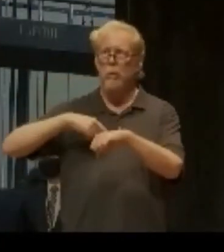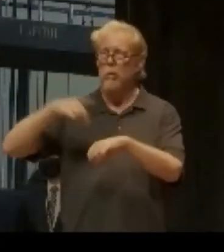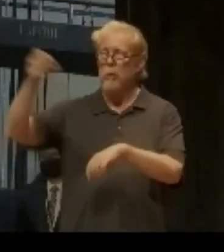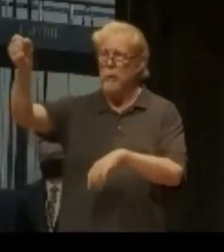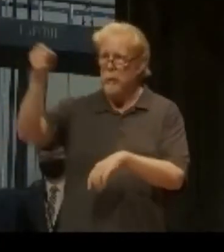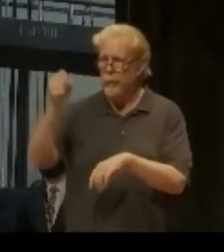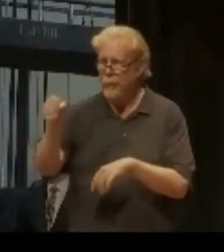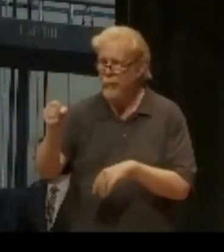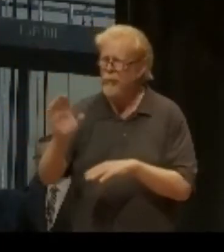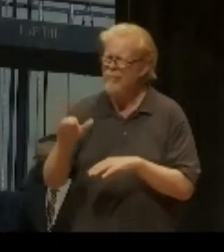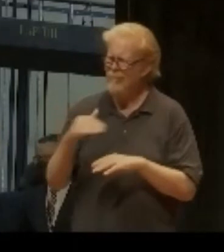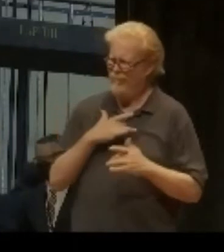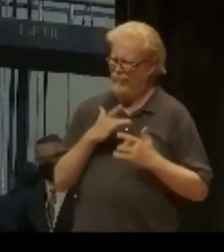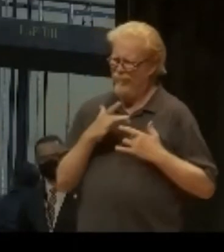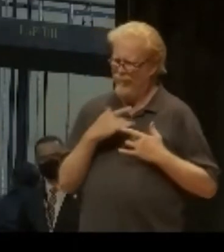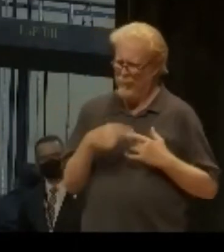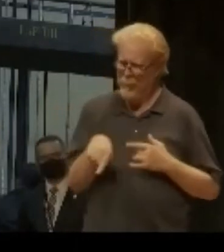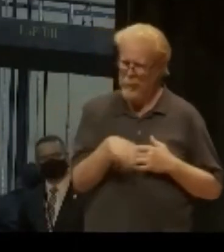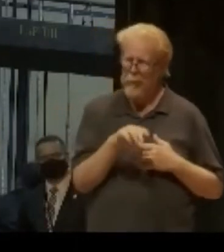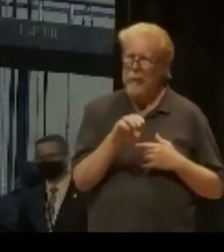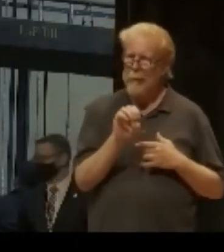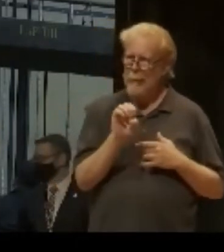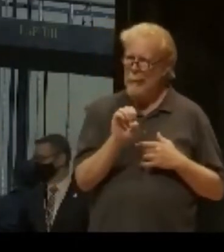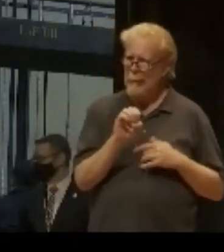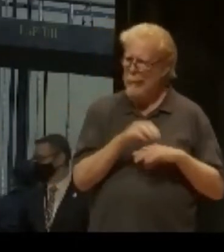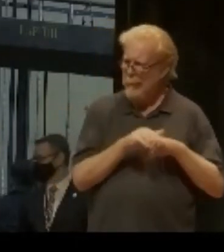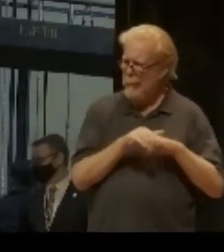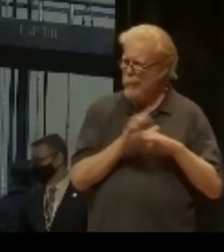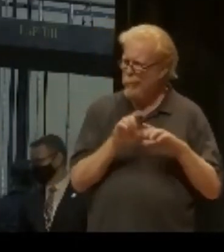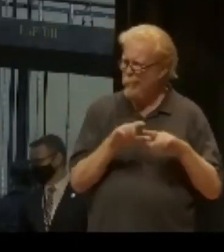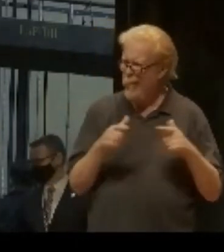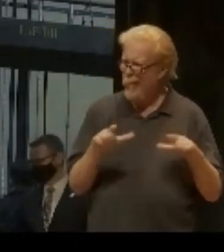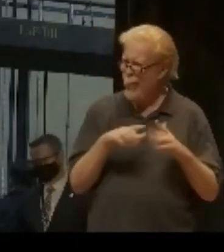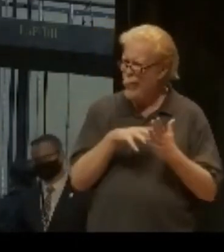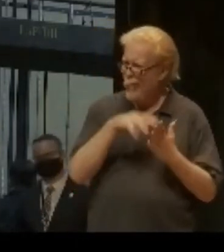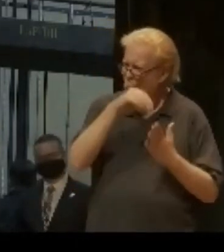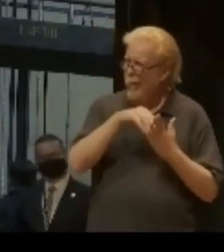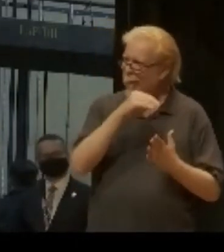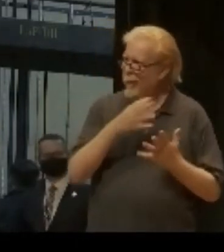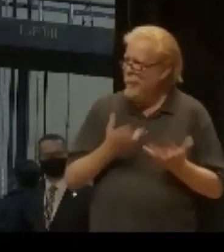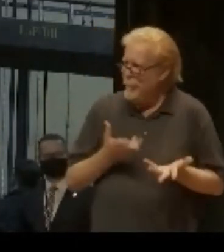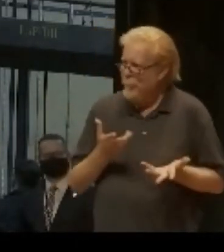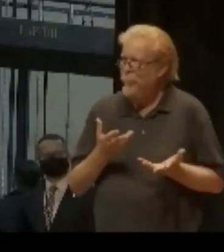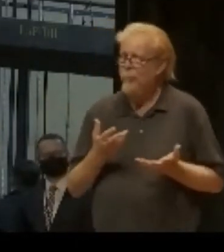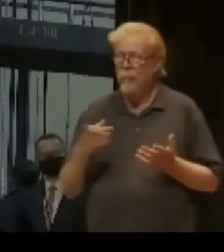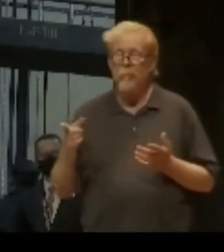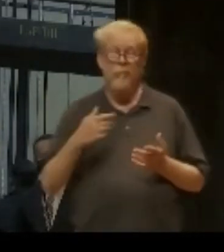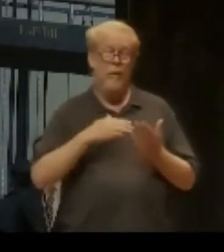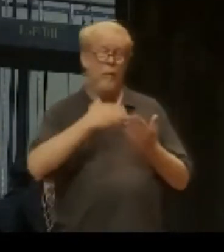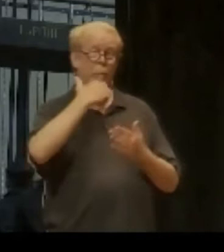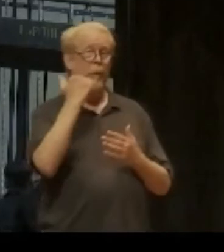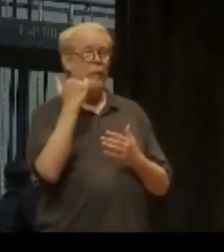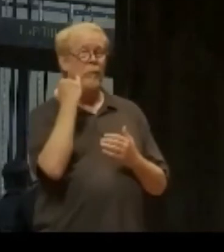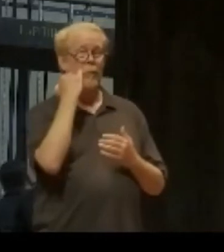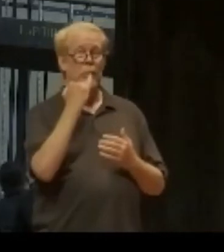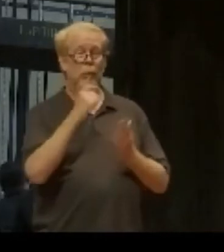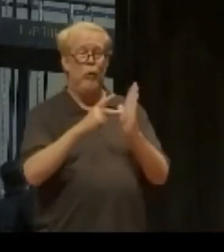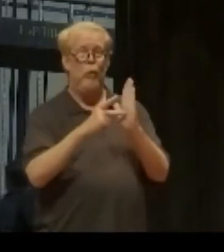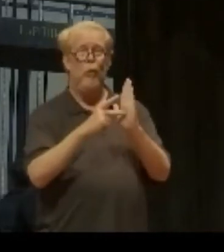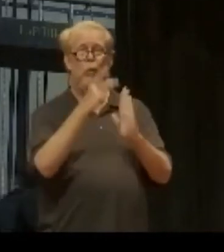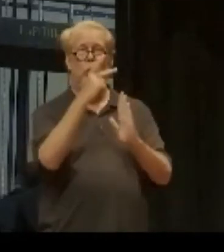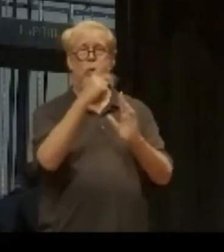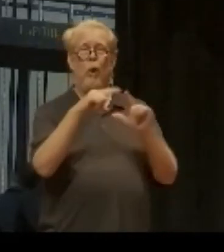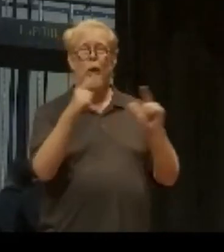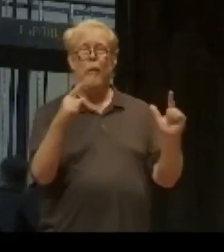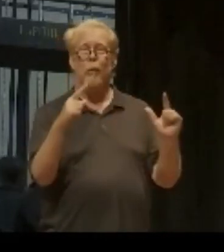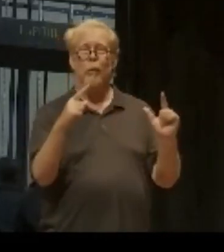le dijimos, doctora Hernández, yo estoy muy preocupada sobre los estudiantes de inglés como segunda lengua. Y me dijeron, bueno, el mejor programa para ellos es el programa dual,